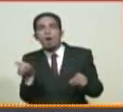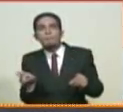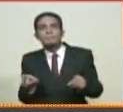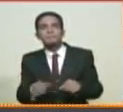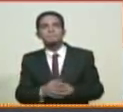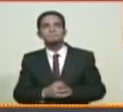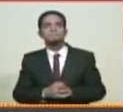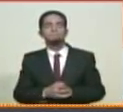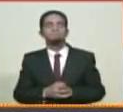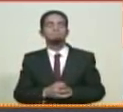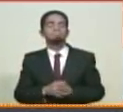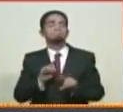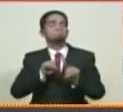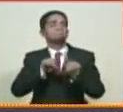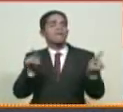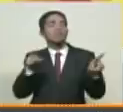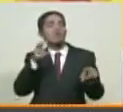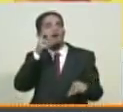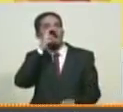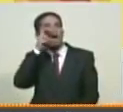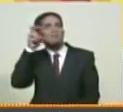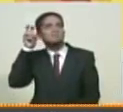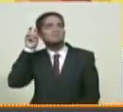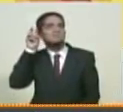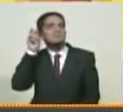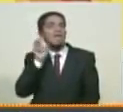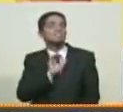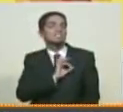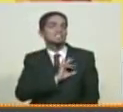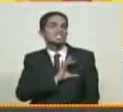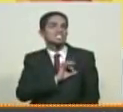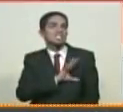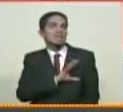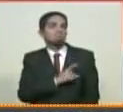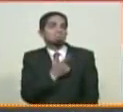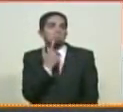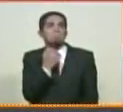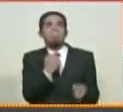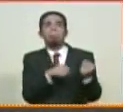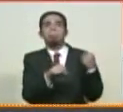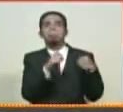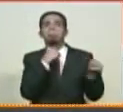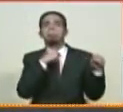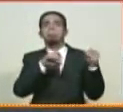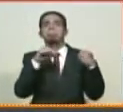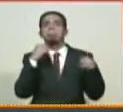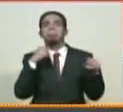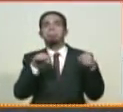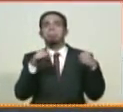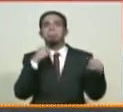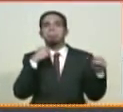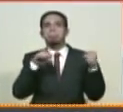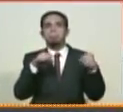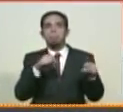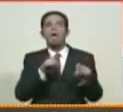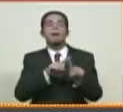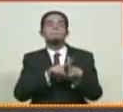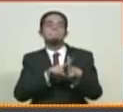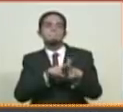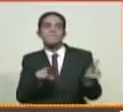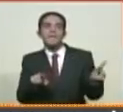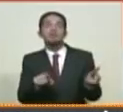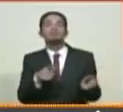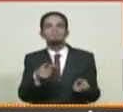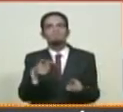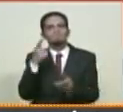que la Cancillería de Chile lo que hizo fue aspavientos, gritos, epítetos, adjetivos, pero aquí hay unos hechos